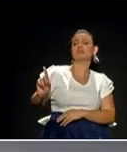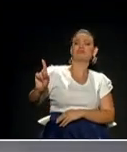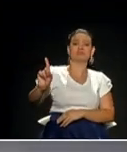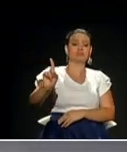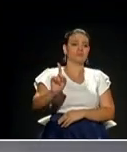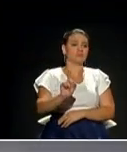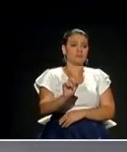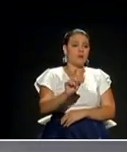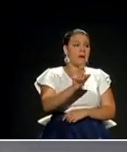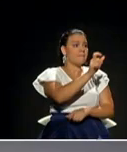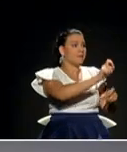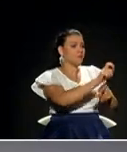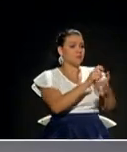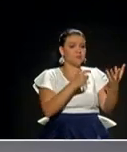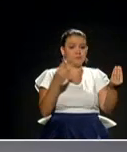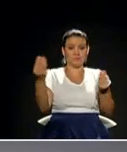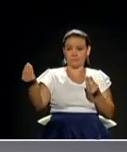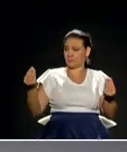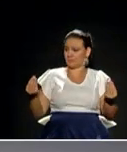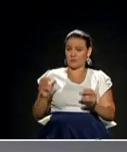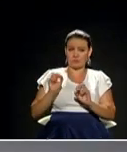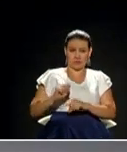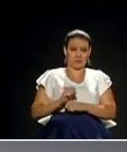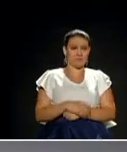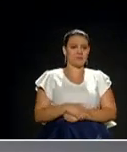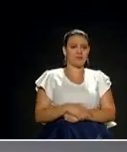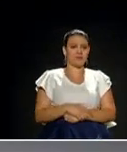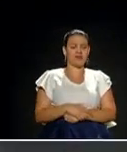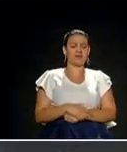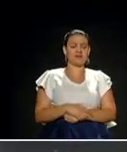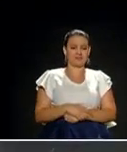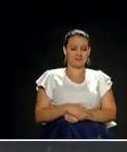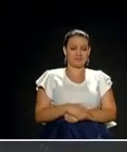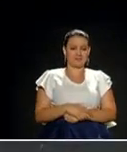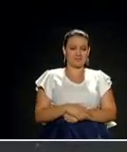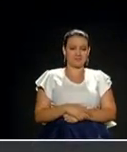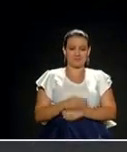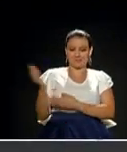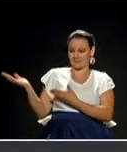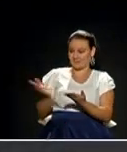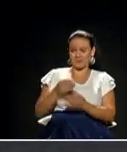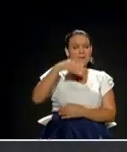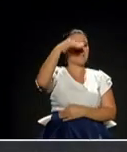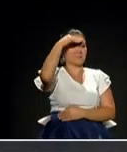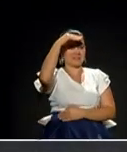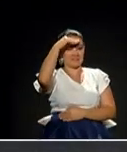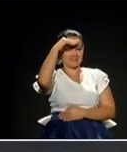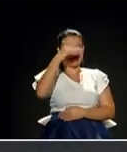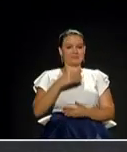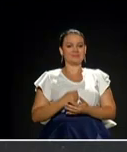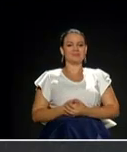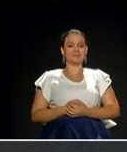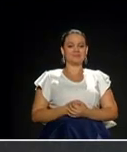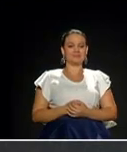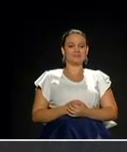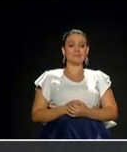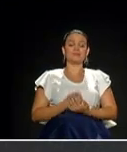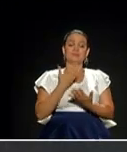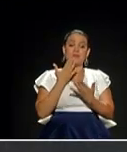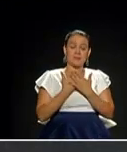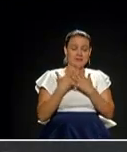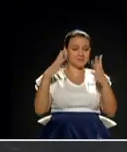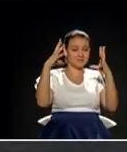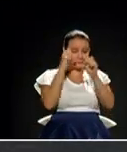y el público que tenemos para que ustedes puedan conversar el tiempo entonces ahora de escuchar a víctor correa pero que sí bueno muy buenas noches